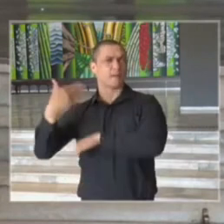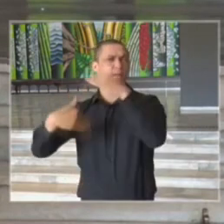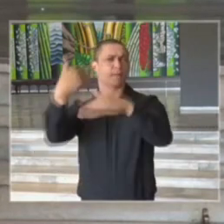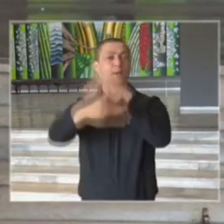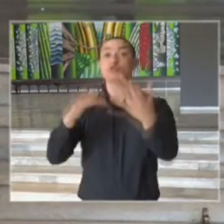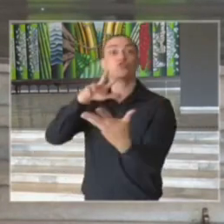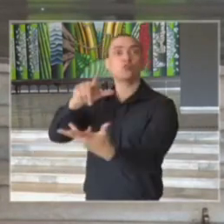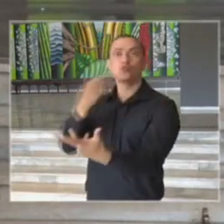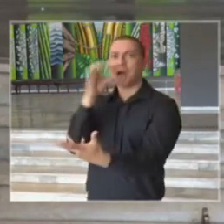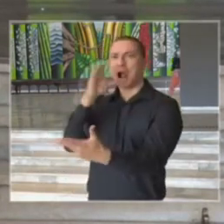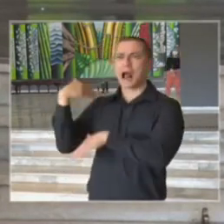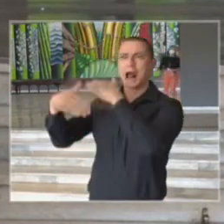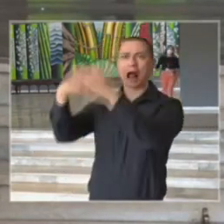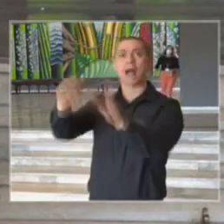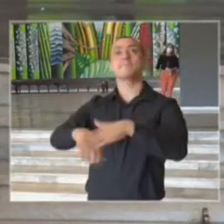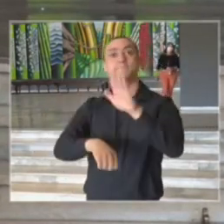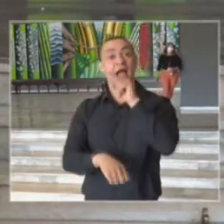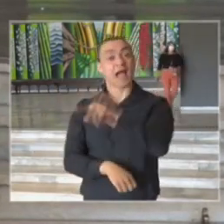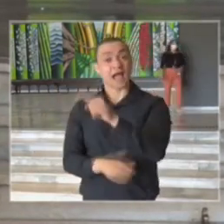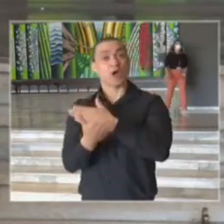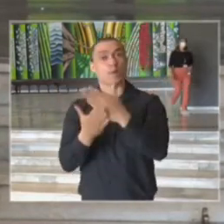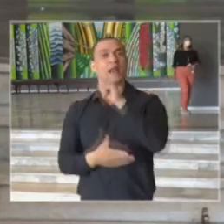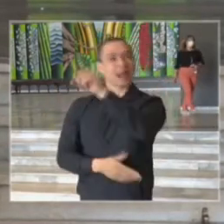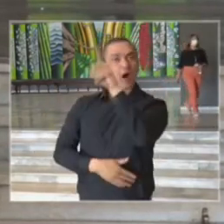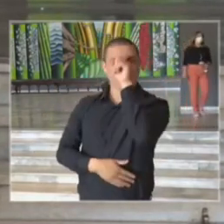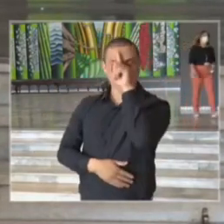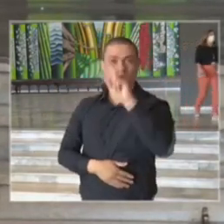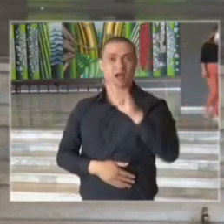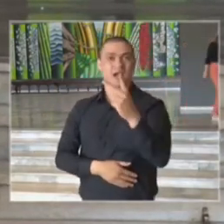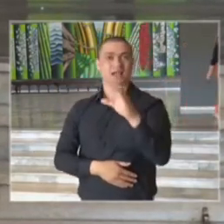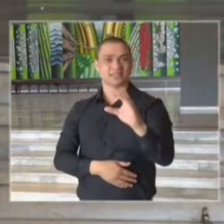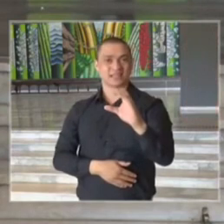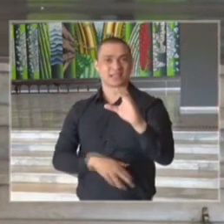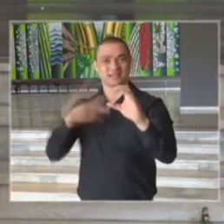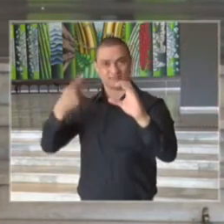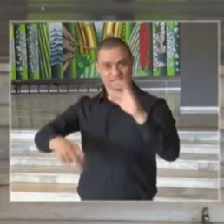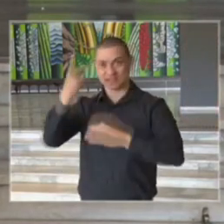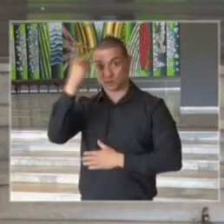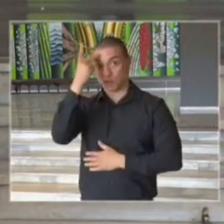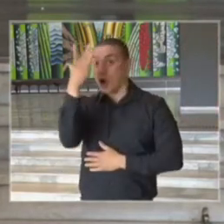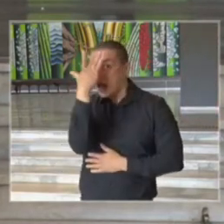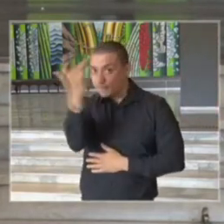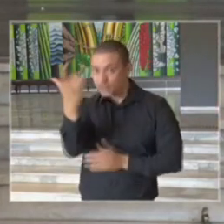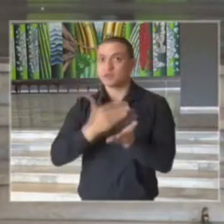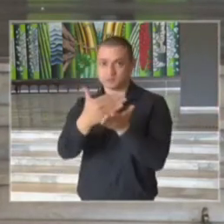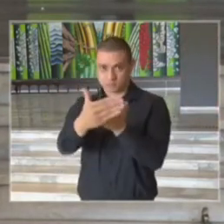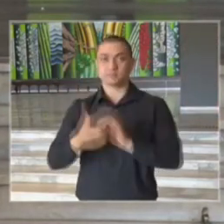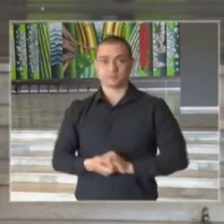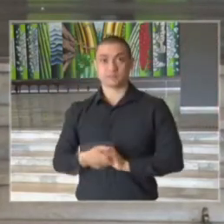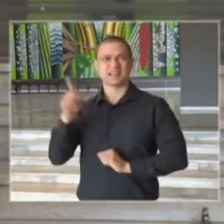del planeta. Las pruebas de la CoronaVac, una de las vacunas en estado más avanzado del planeta, comenzarán mañana en el Hospital Clínico de Sao Paulo.